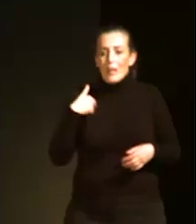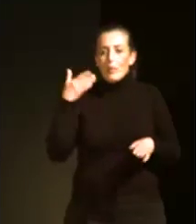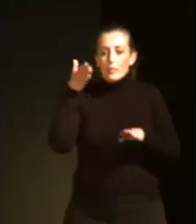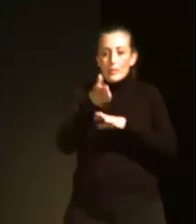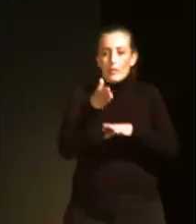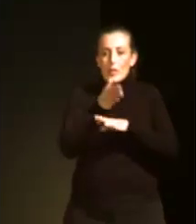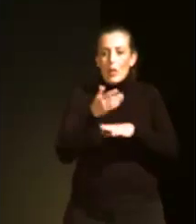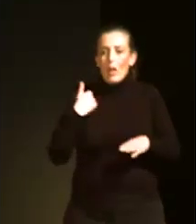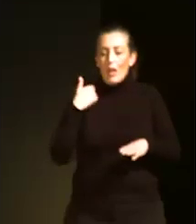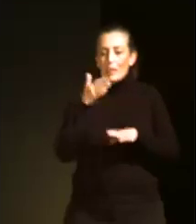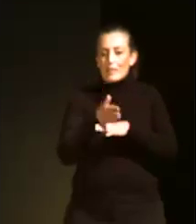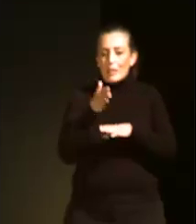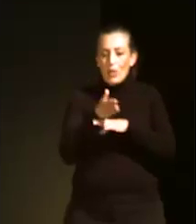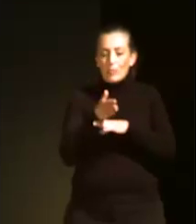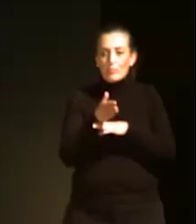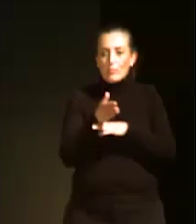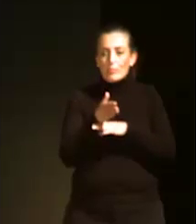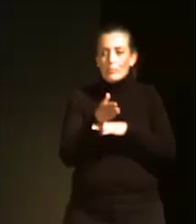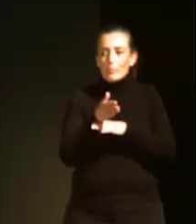y que estamos acudiendo a